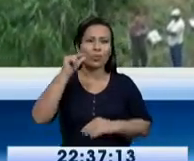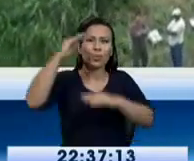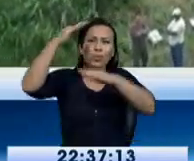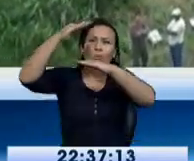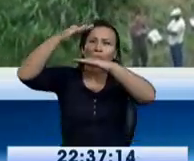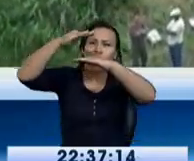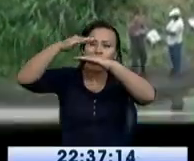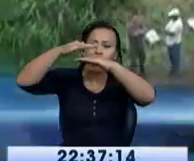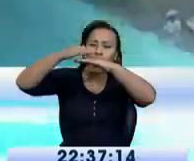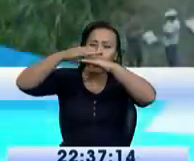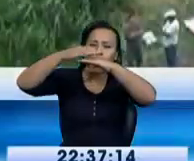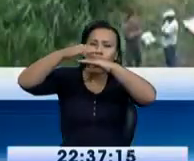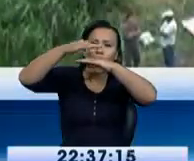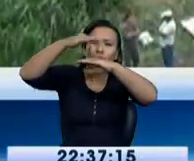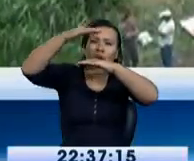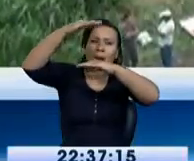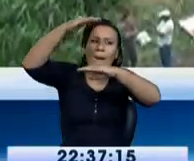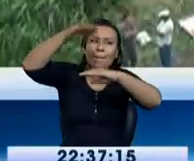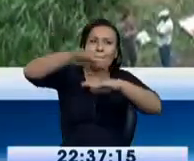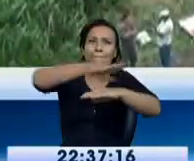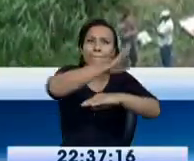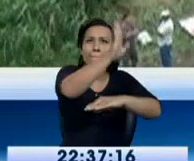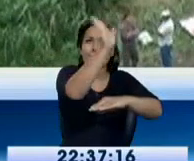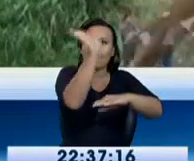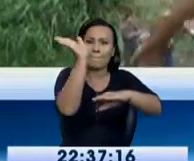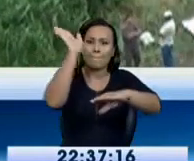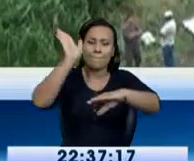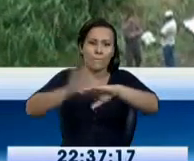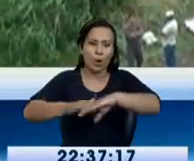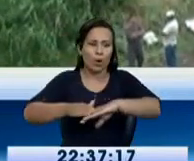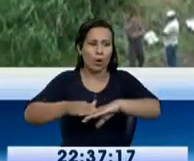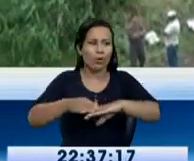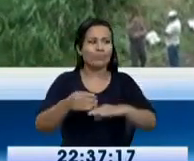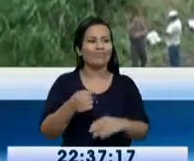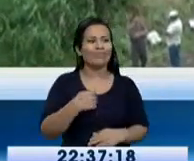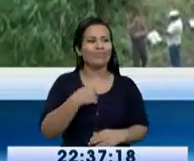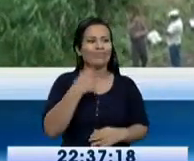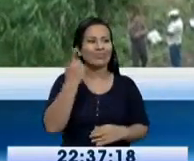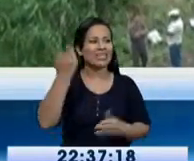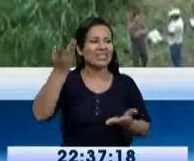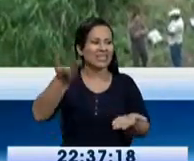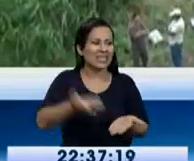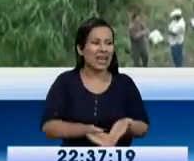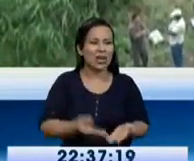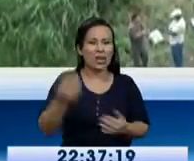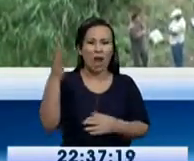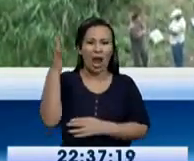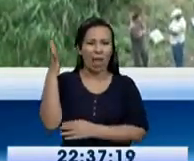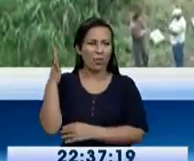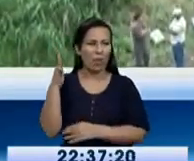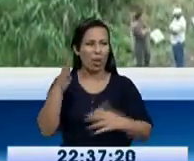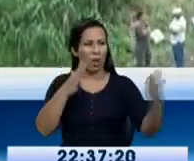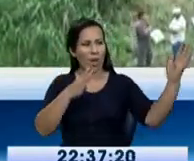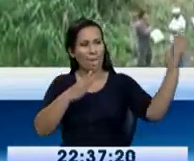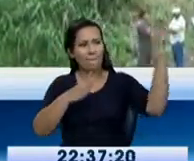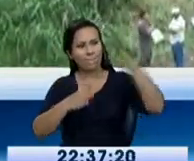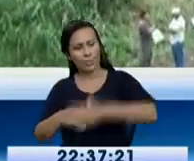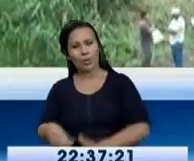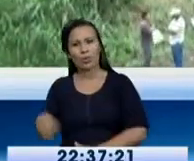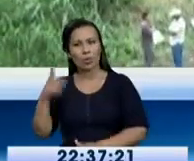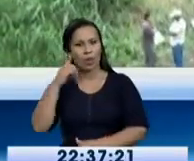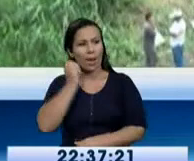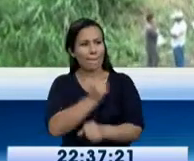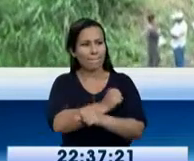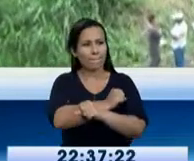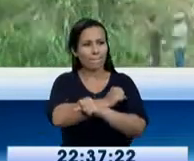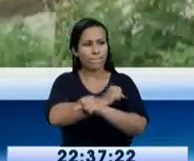como que se quiso alzarse. Y ahí fue que se dio la vuelta y se vino para acá. Y ahí yo dije, se va a tropezar por esos árboles allá. Ya, y de ahí fue que nosotros escuchamos el golpe que se pegó